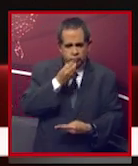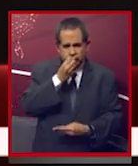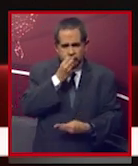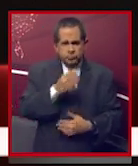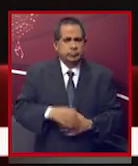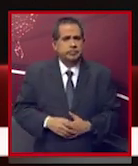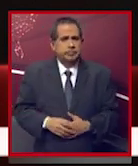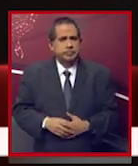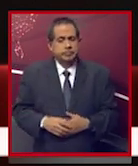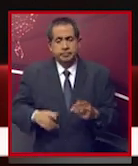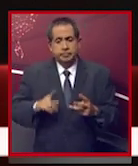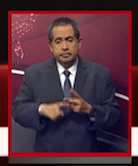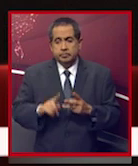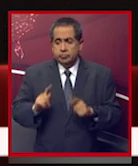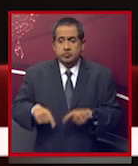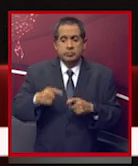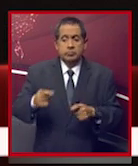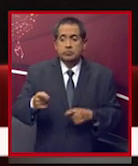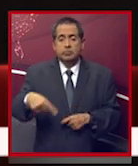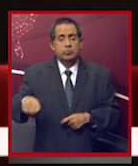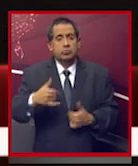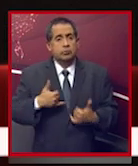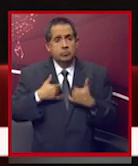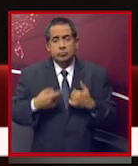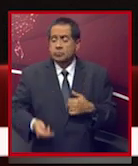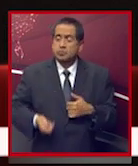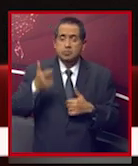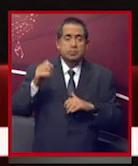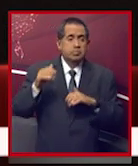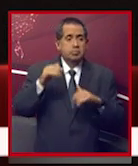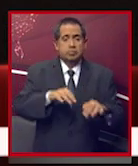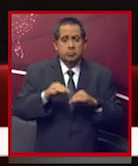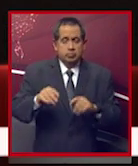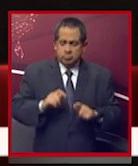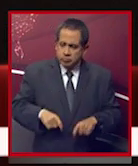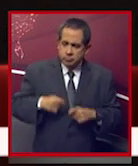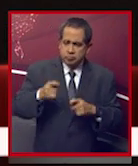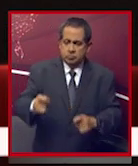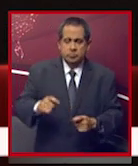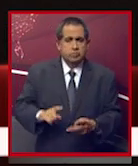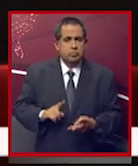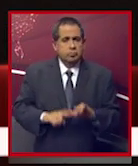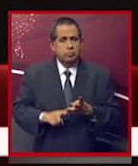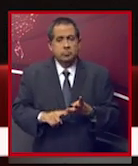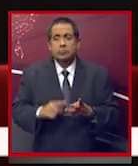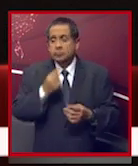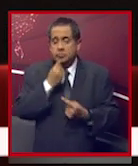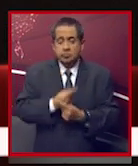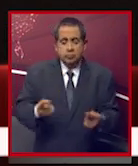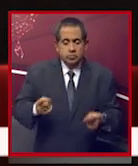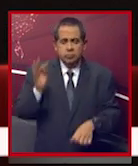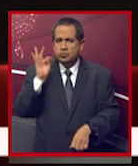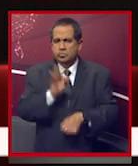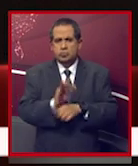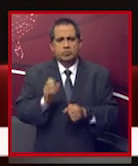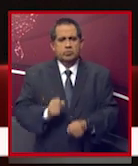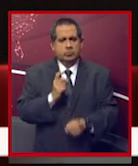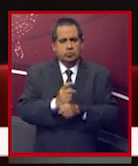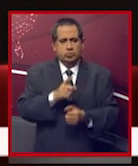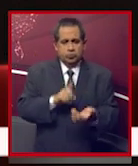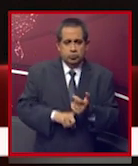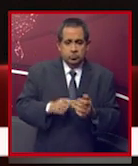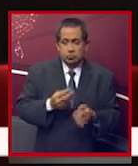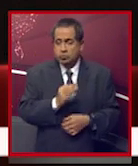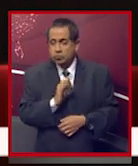para lograr el primer empleo para jóvenes. Cobertura total a la seguridad infantil, en especial a